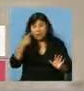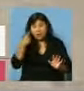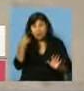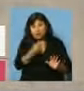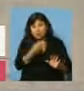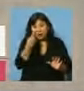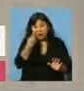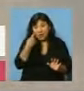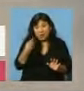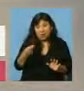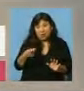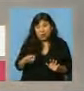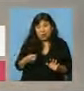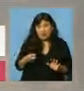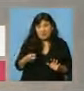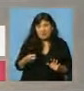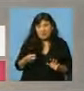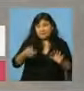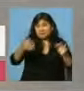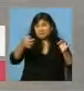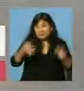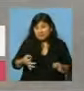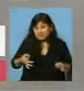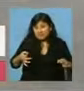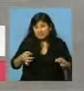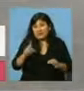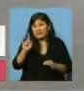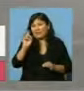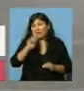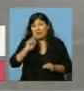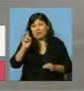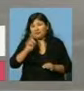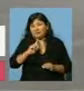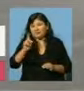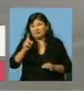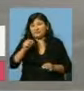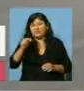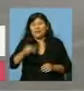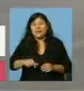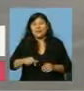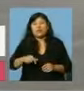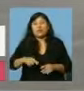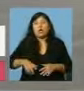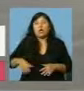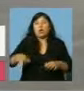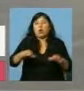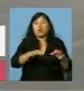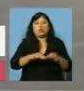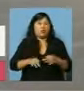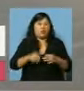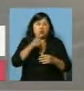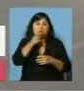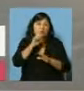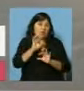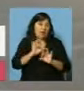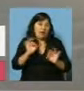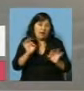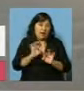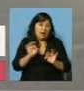Consideramos que no hay un fundamento válido. Porque si hay un control, no cualquiera pasa,